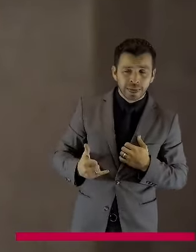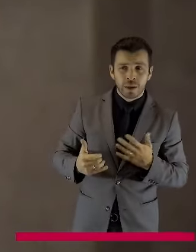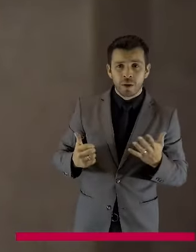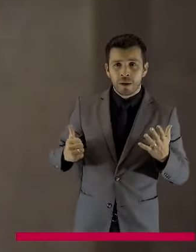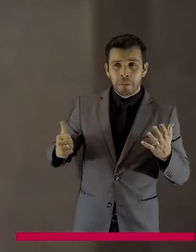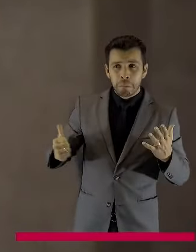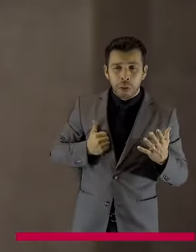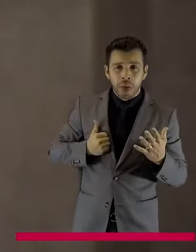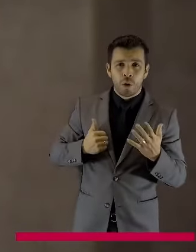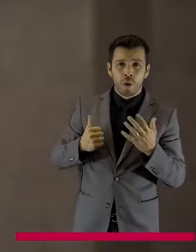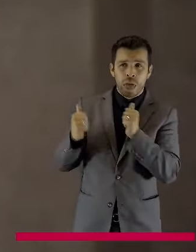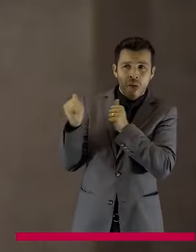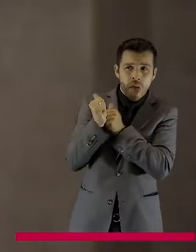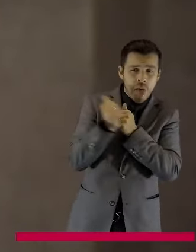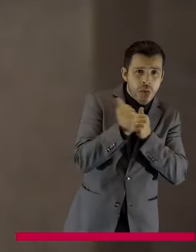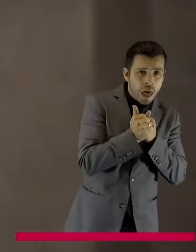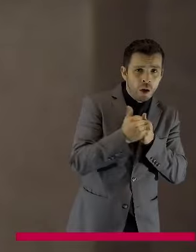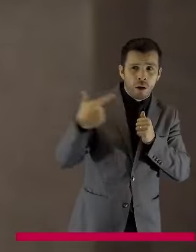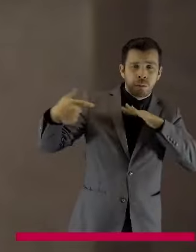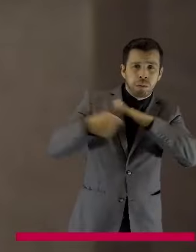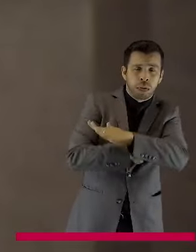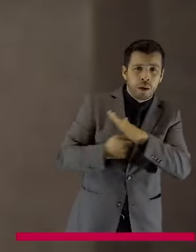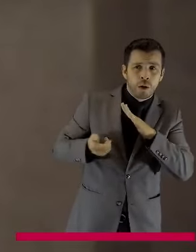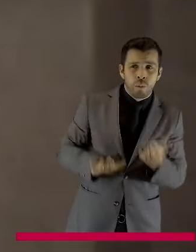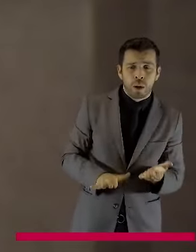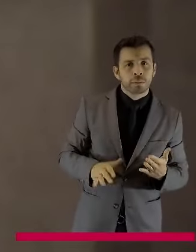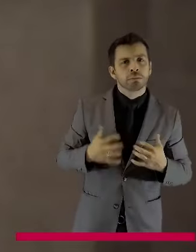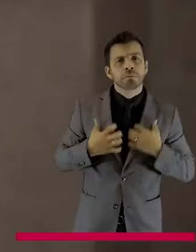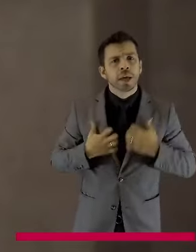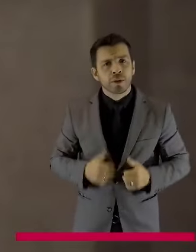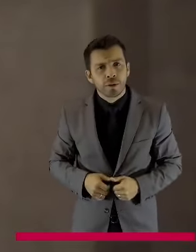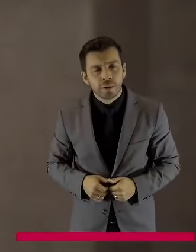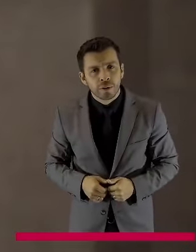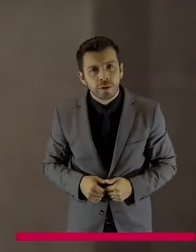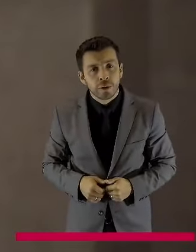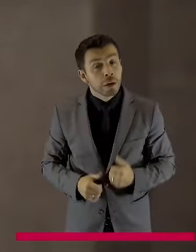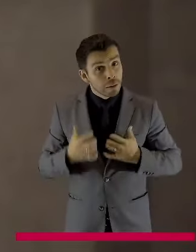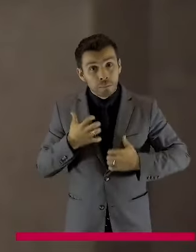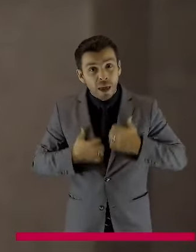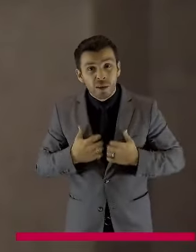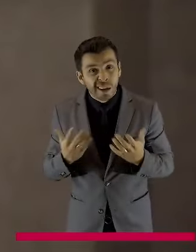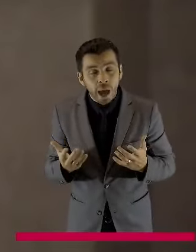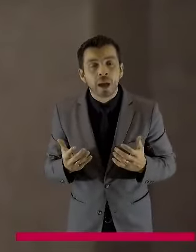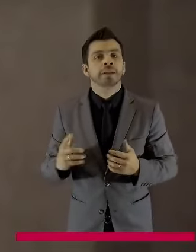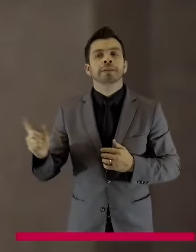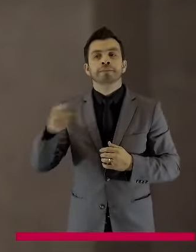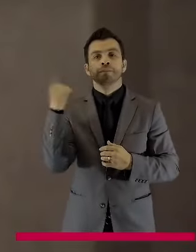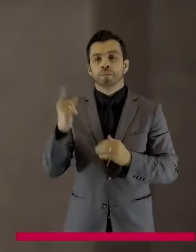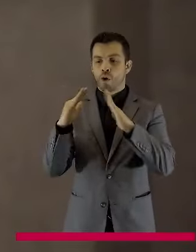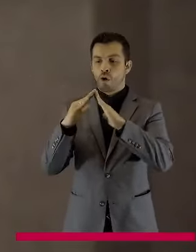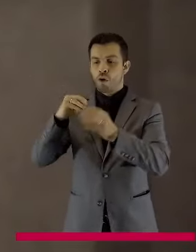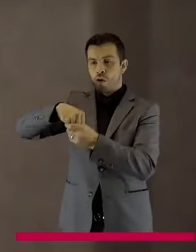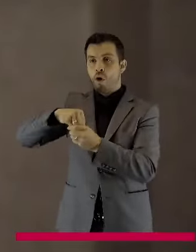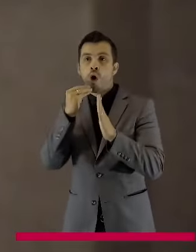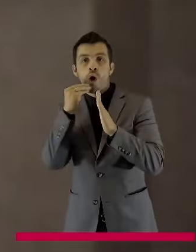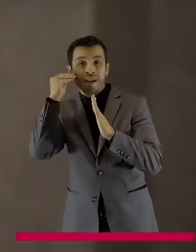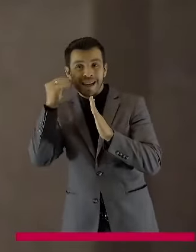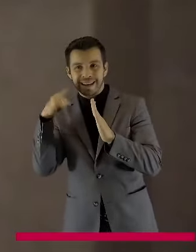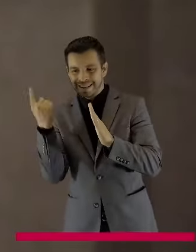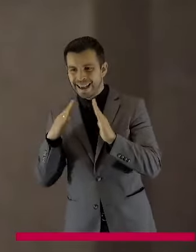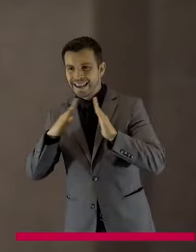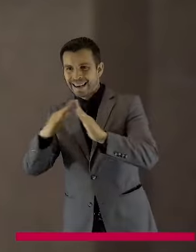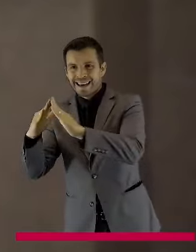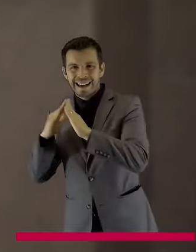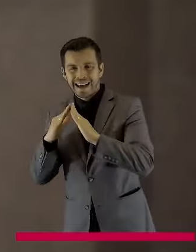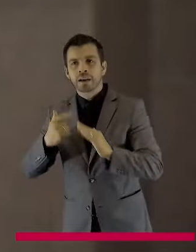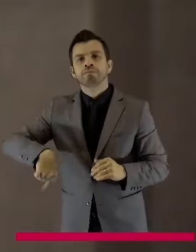ser acosadas o a ser asesinadas. Vivir sin miedo es lograr que en nuestros hogares, en nuestra casa,